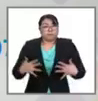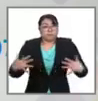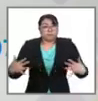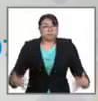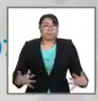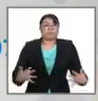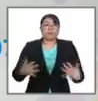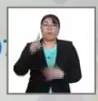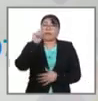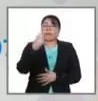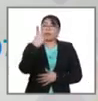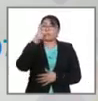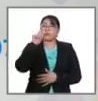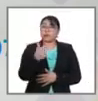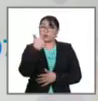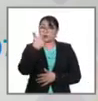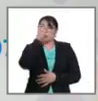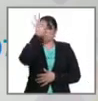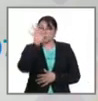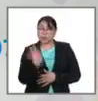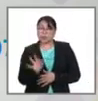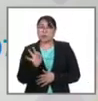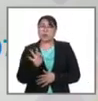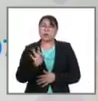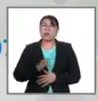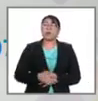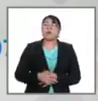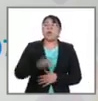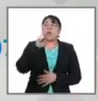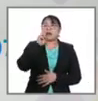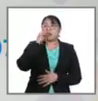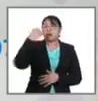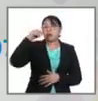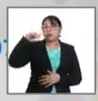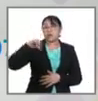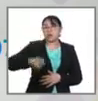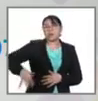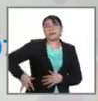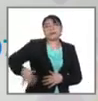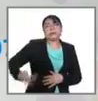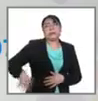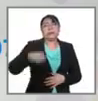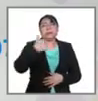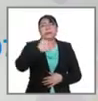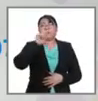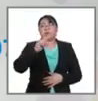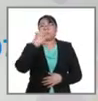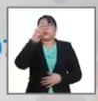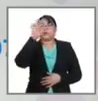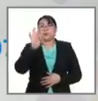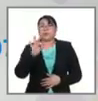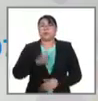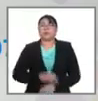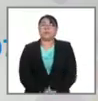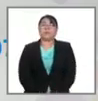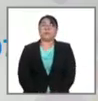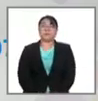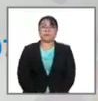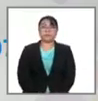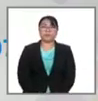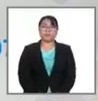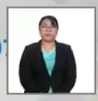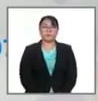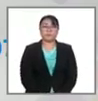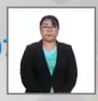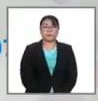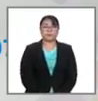obesidad con el 22.7 por ciento y la insuficiencia renal con el 6.8 por ciento dentro de